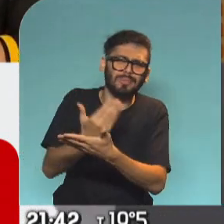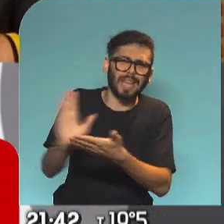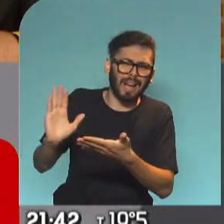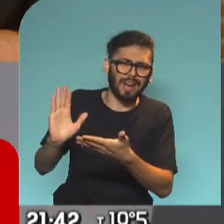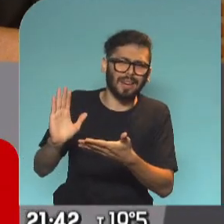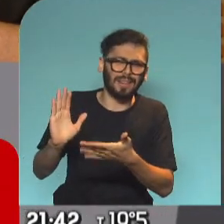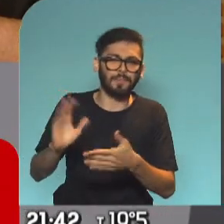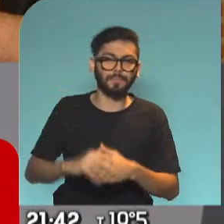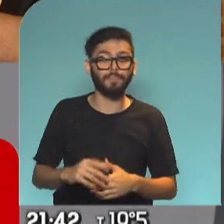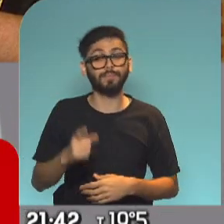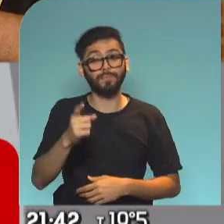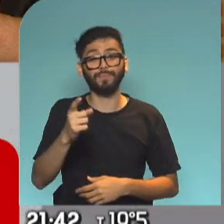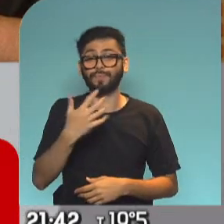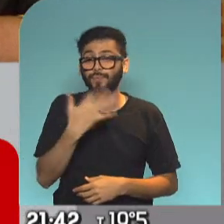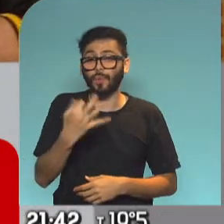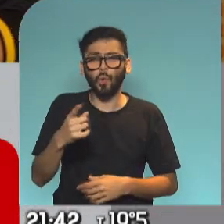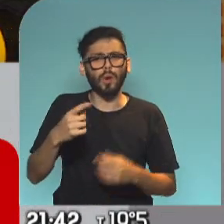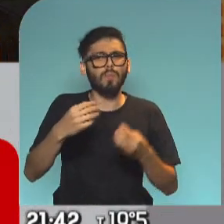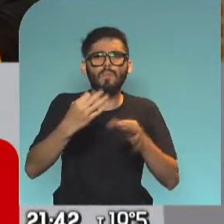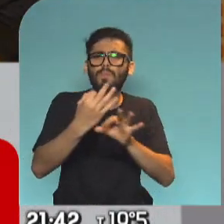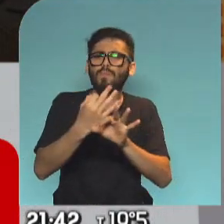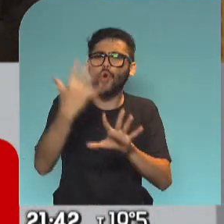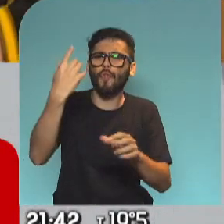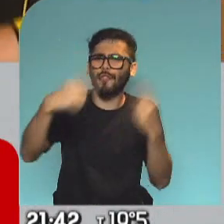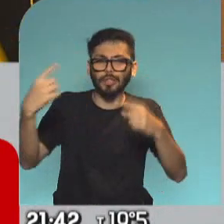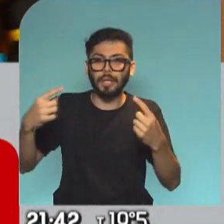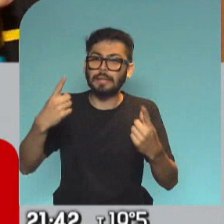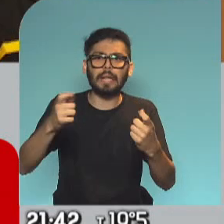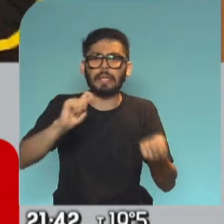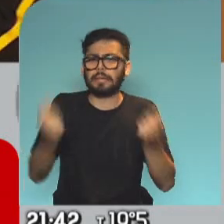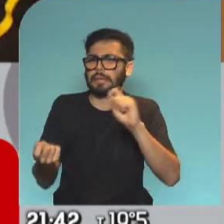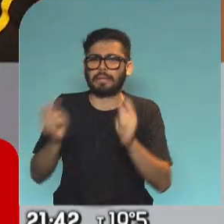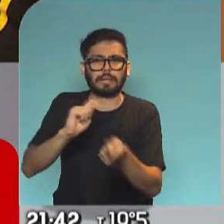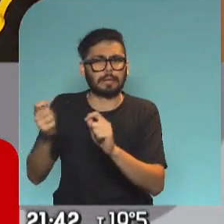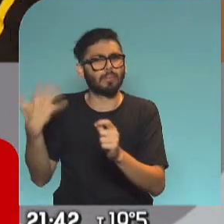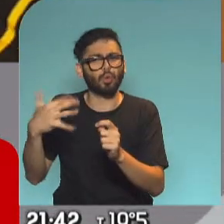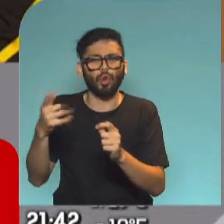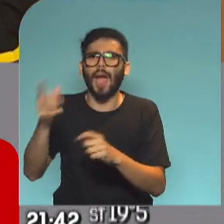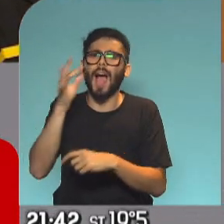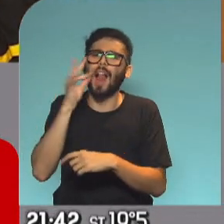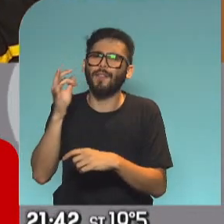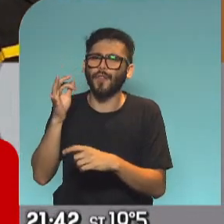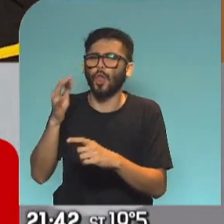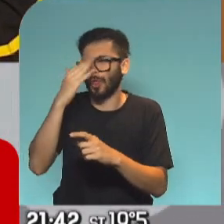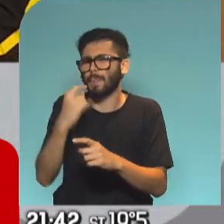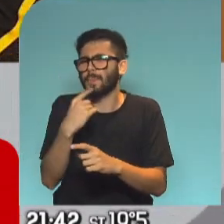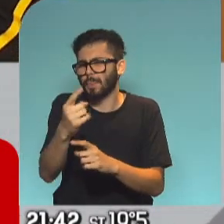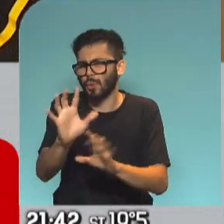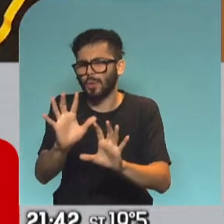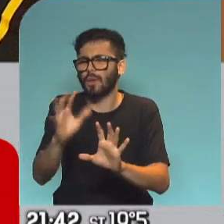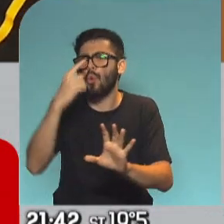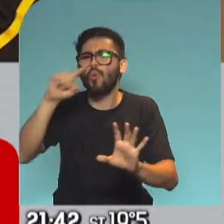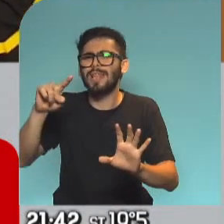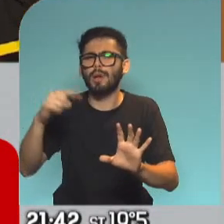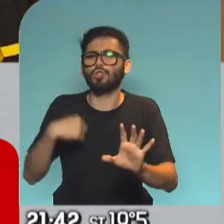tenido que reinventarse, ¿no? Que reconvertirse. Está solo Alfredo y allí cerrás luego. Es